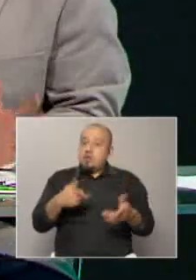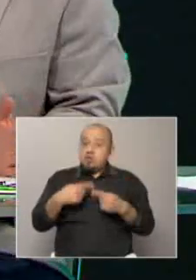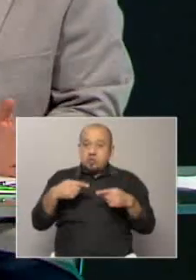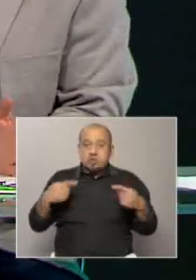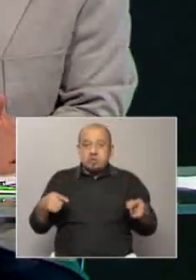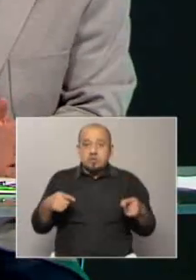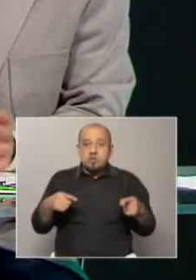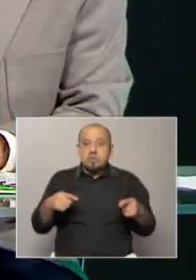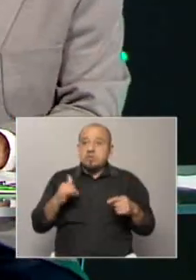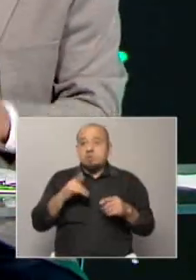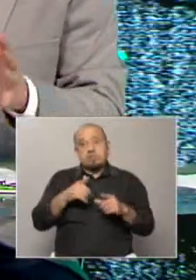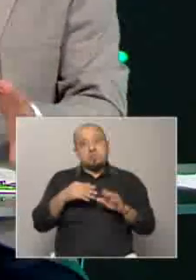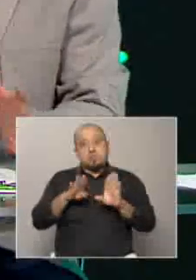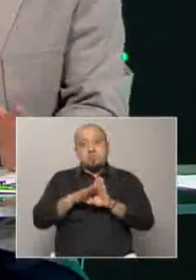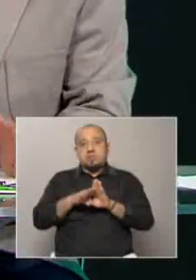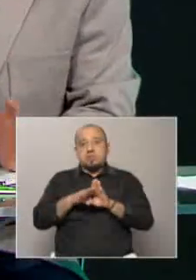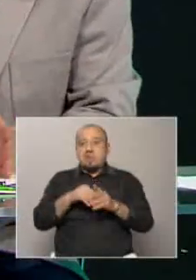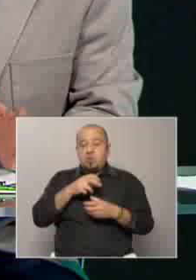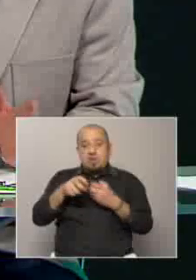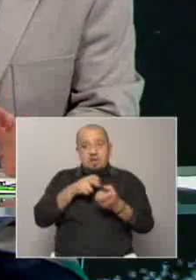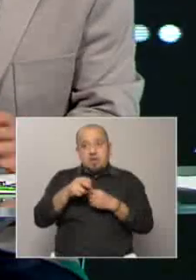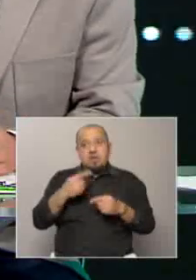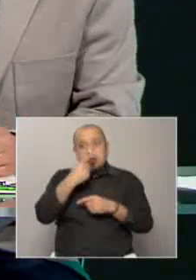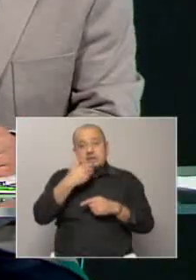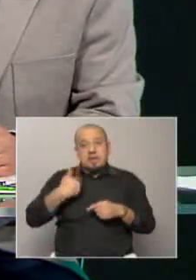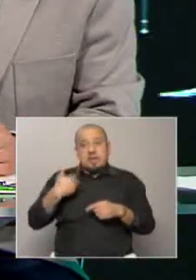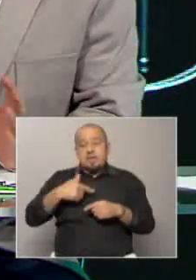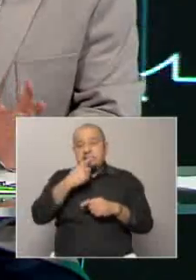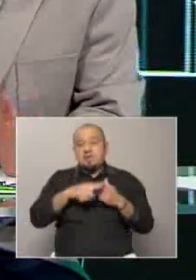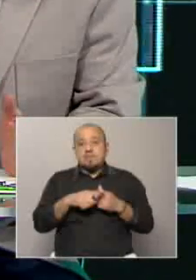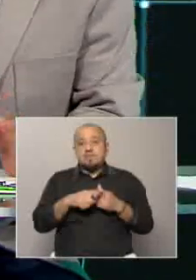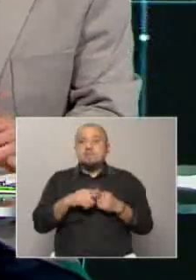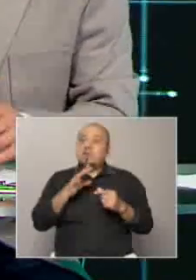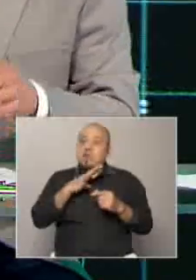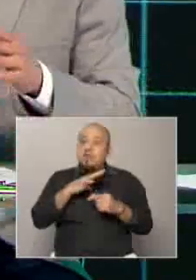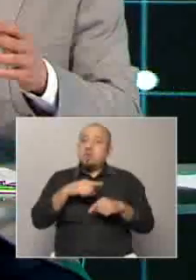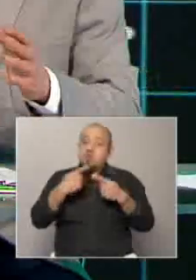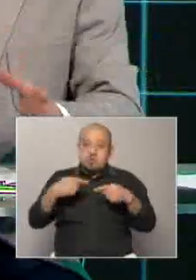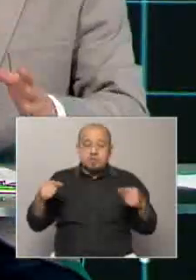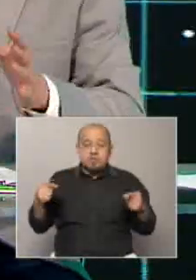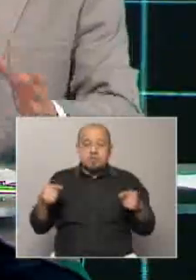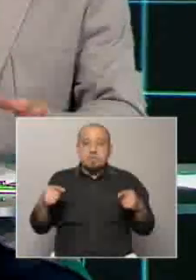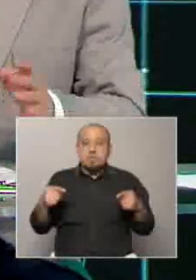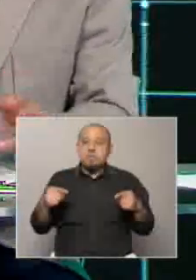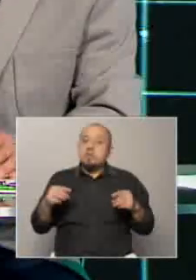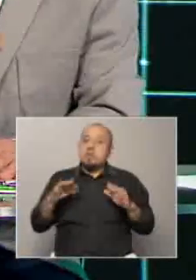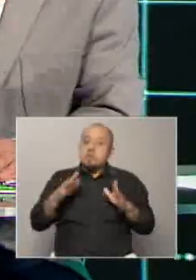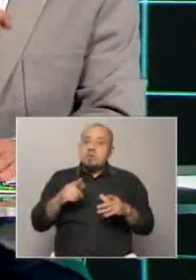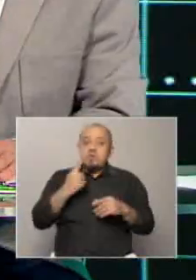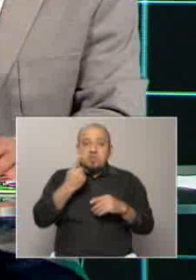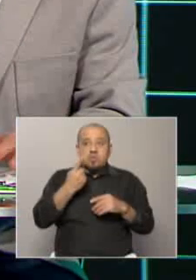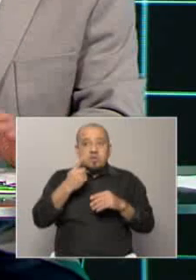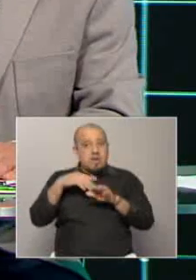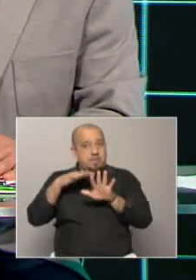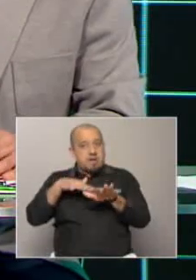Hace mucho tiempo que están encerrados. Está complicada la mano de verdad en Argentina. Y pasan cosas, y en particular una marcha que se replicó en